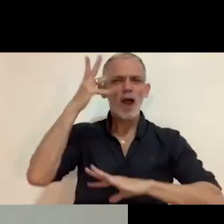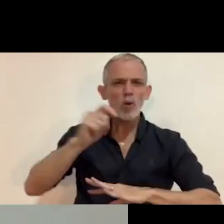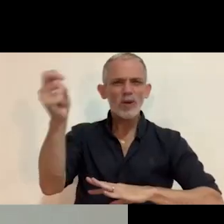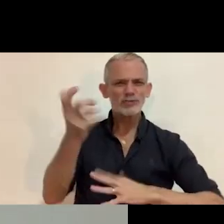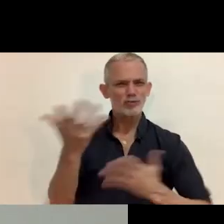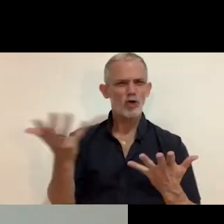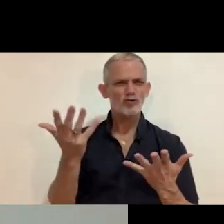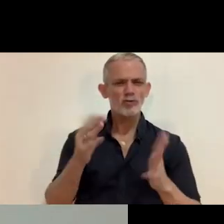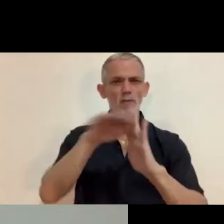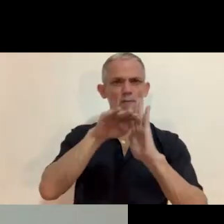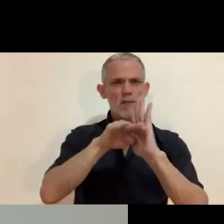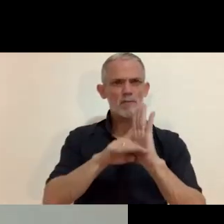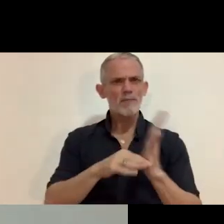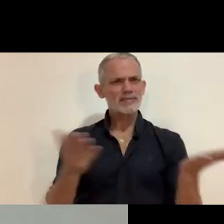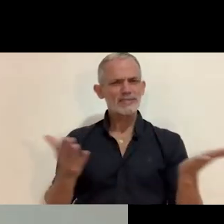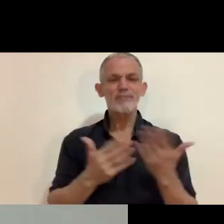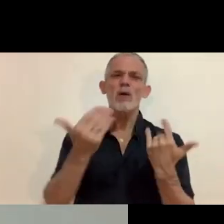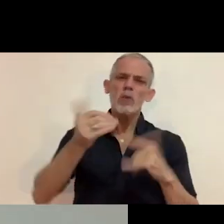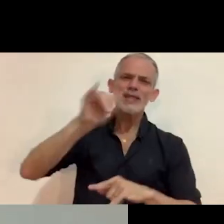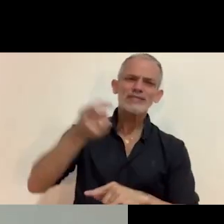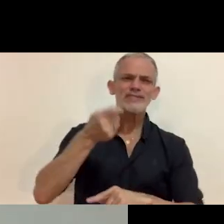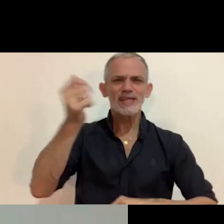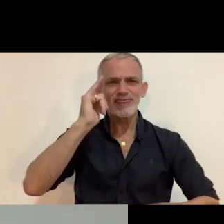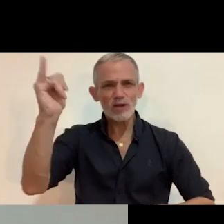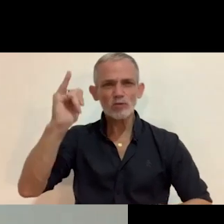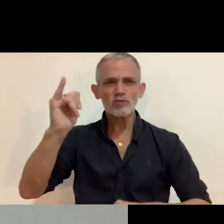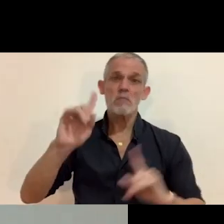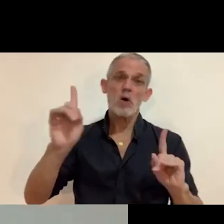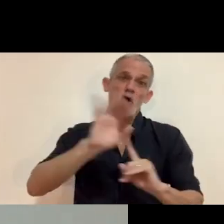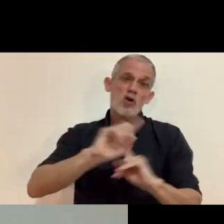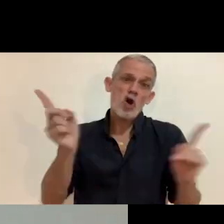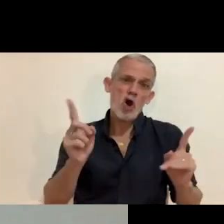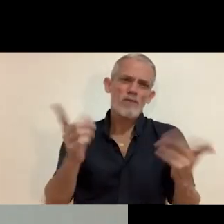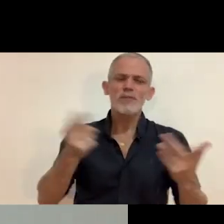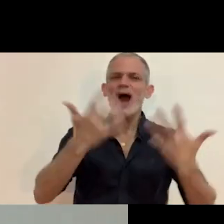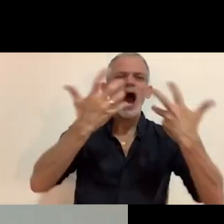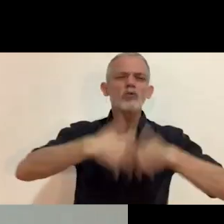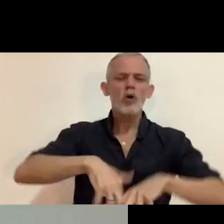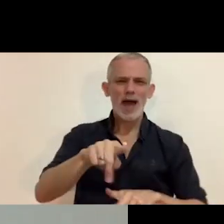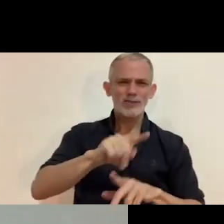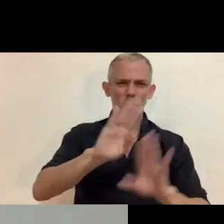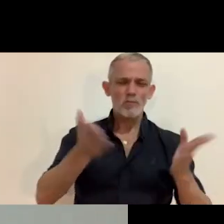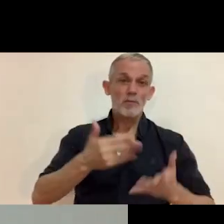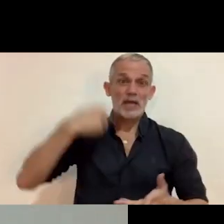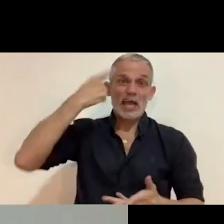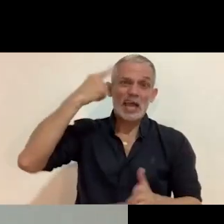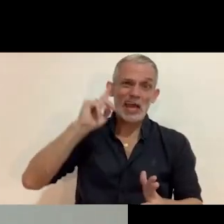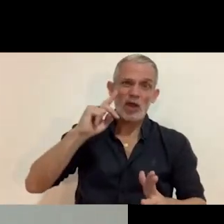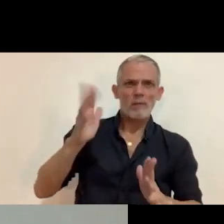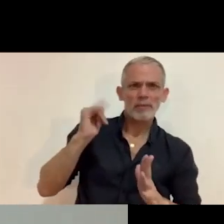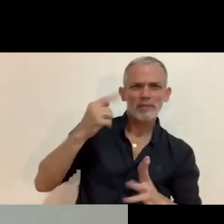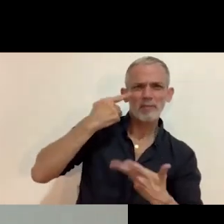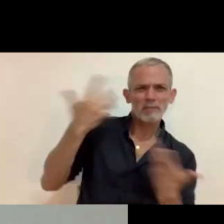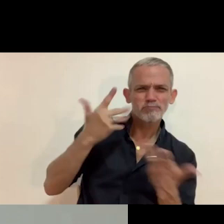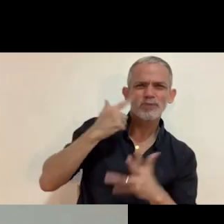respecto de qué podía sustentar una determinación de oficio sobre base presunta, ¿no? En el marco de un proceso